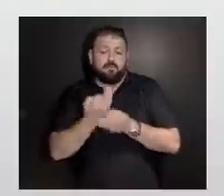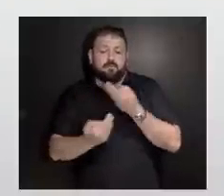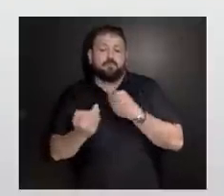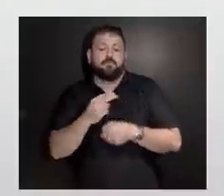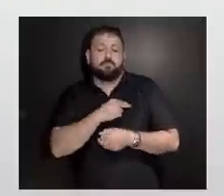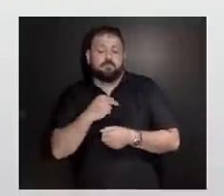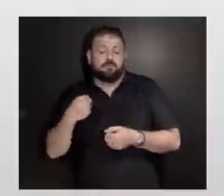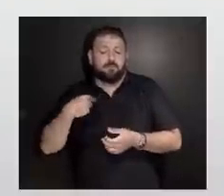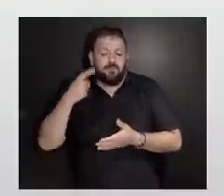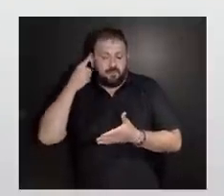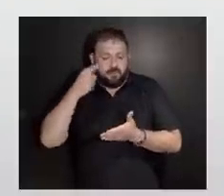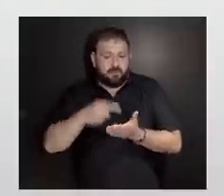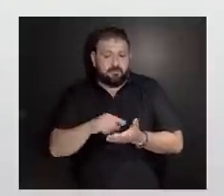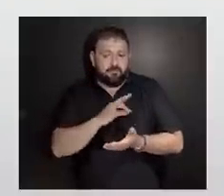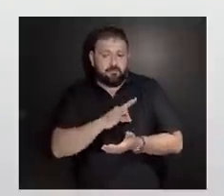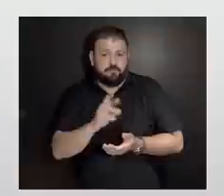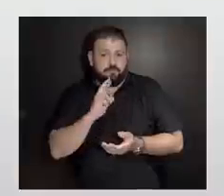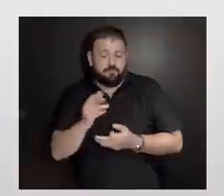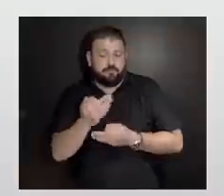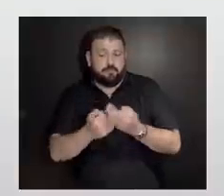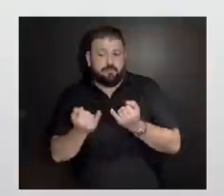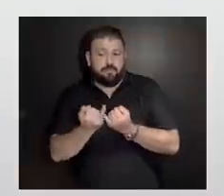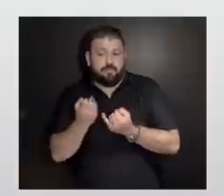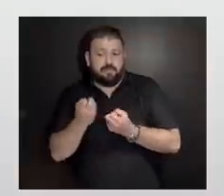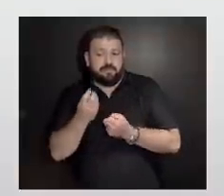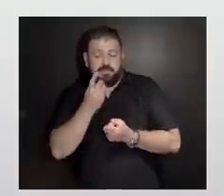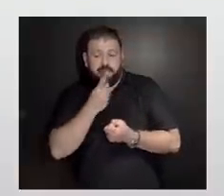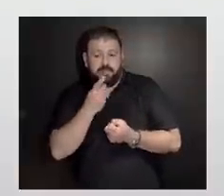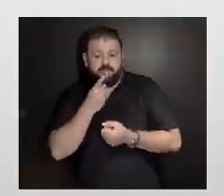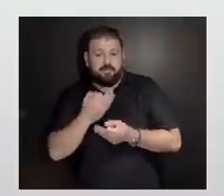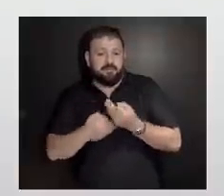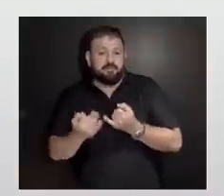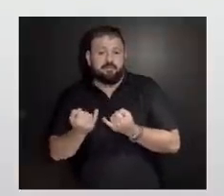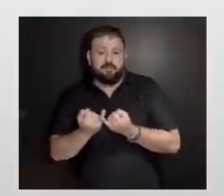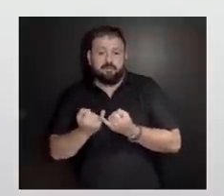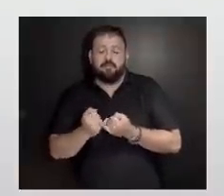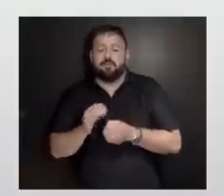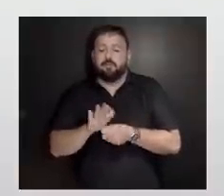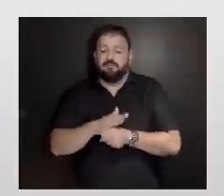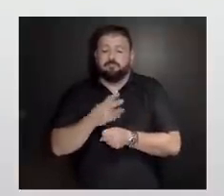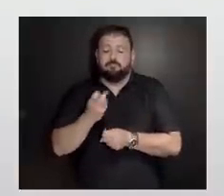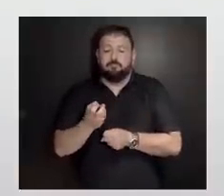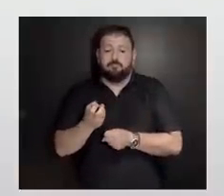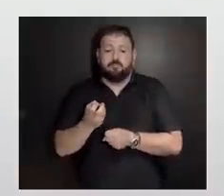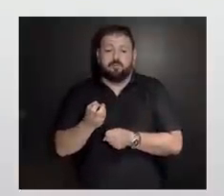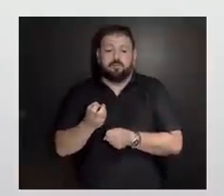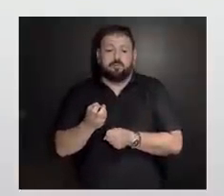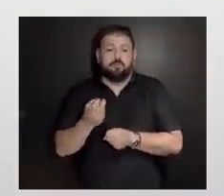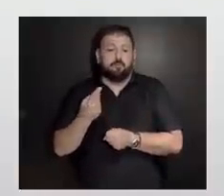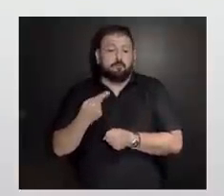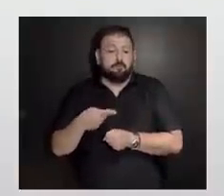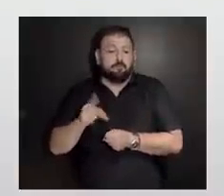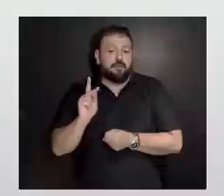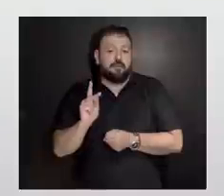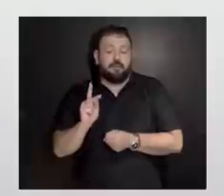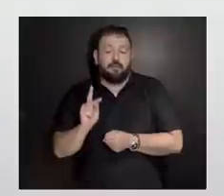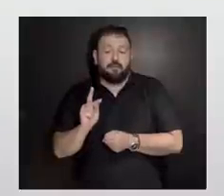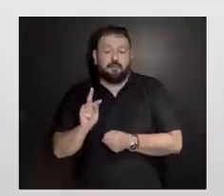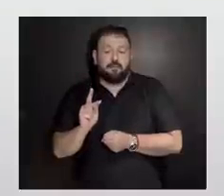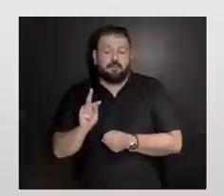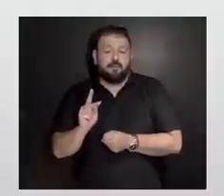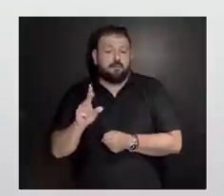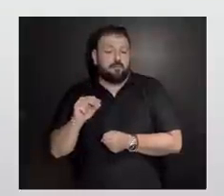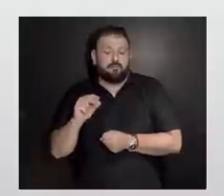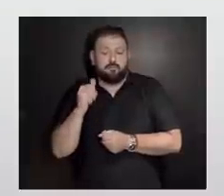la respuesta o el tratamiento a la diabetes es no consumir ningún tipo de carbohidratos, pero no, o sea, realmente pues